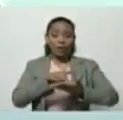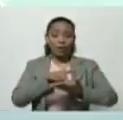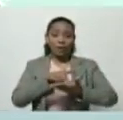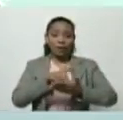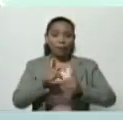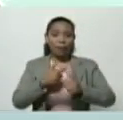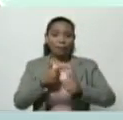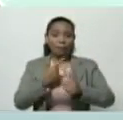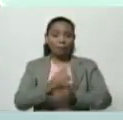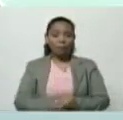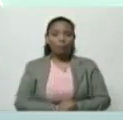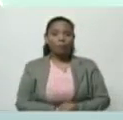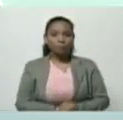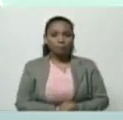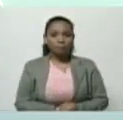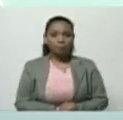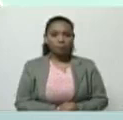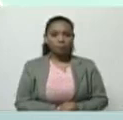primarias.